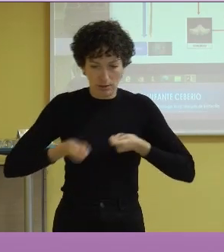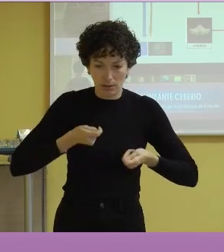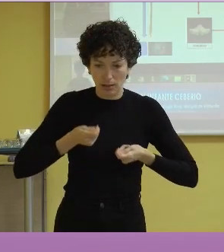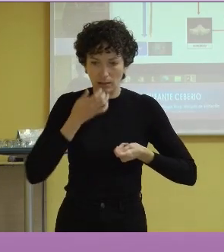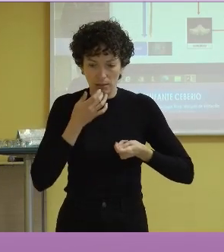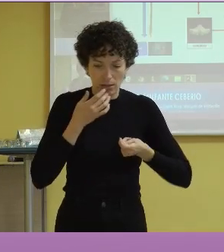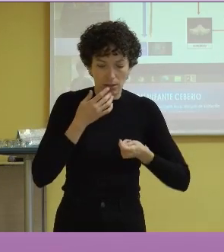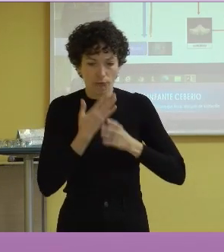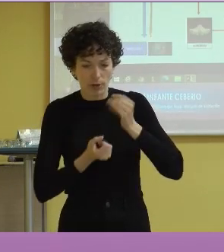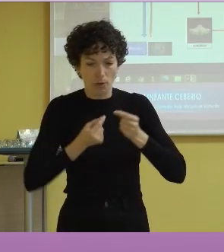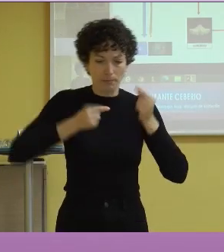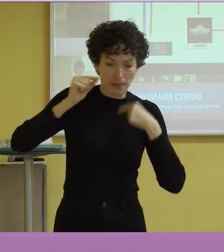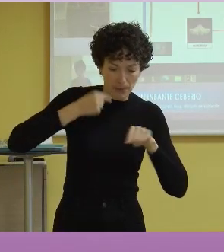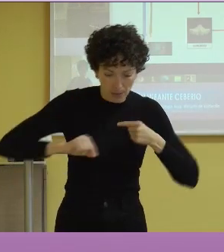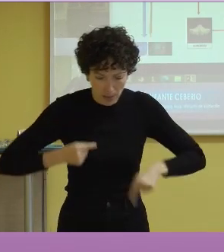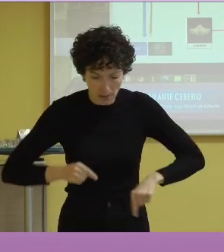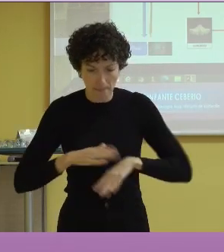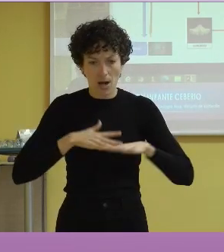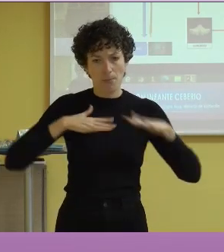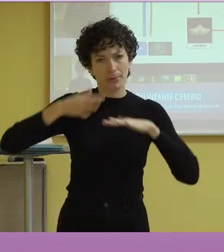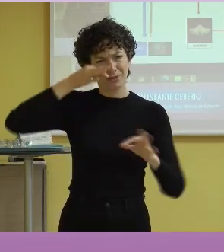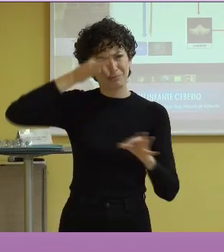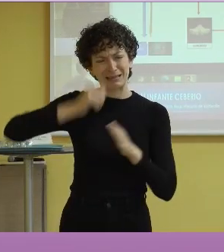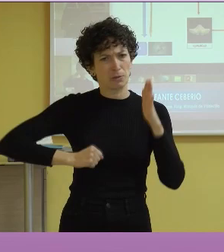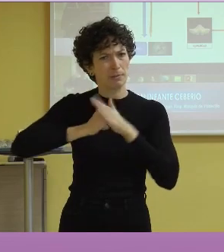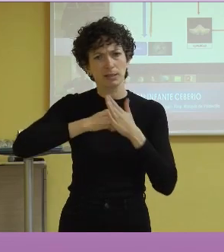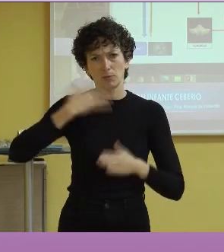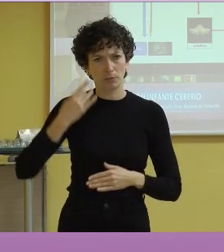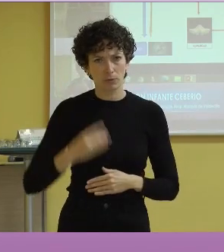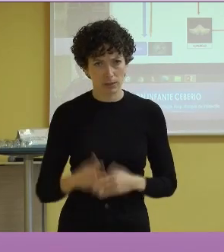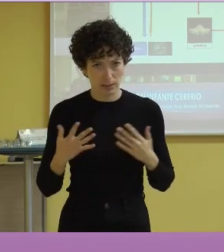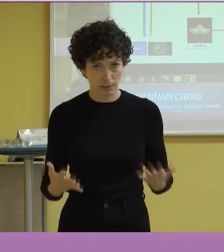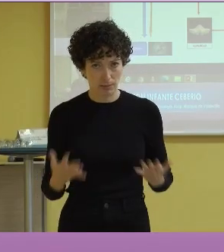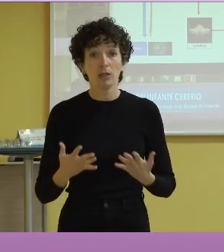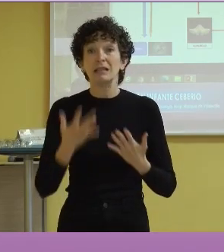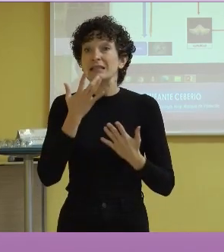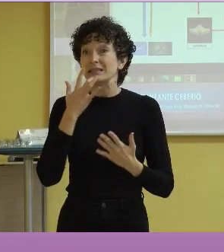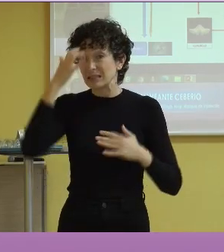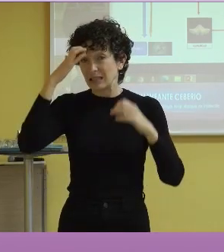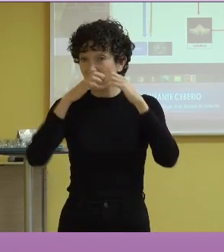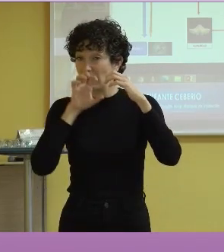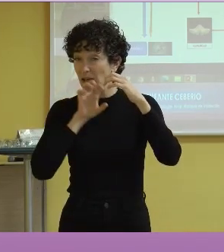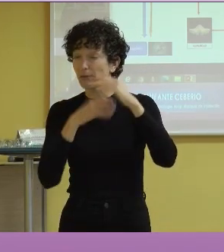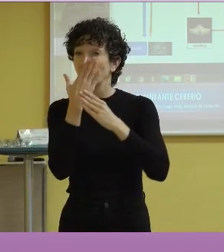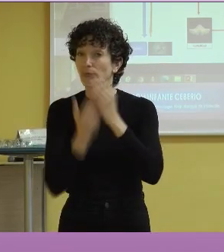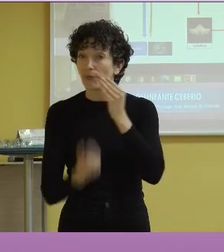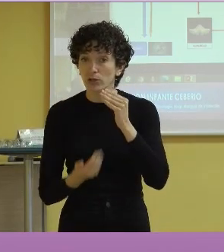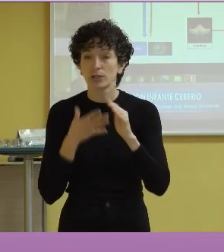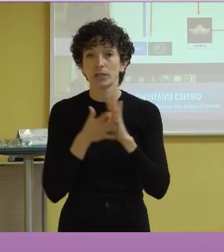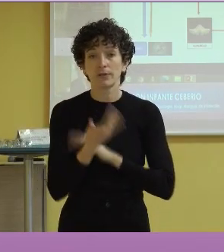sobre la marcha para lograr que el movimiento sea lo más preciso posible. ¿Vale? Por tanto, cuando falla el cerebelo, pues vamos a tener